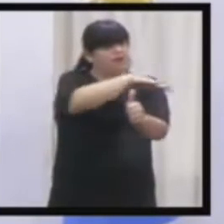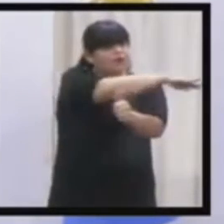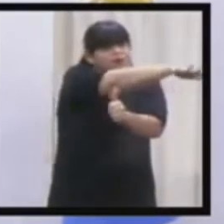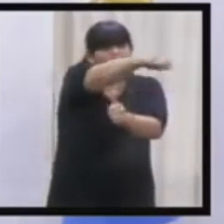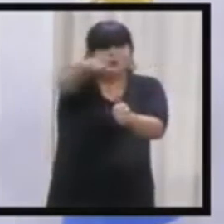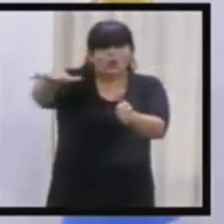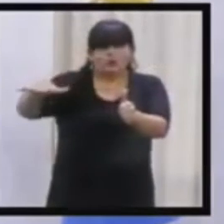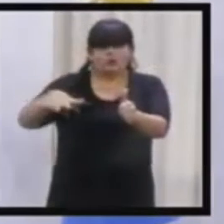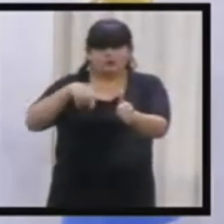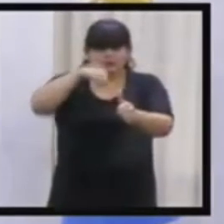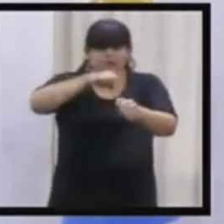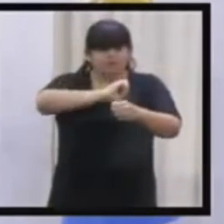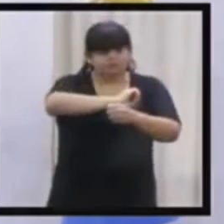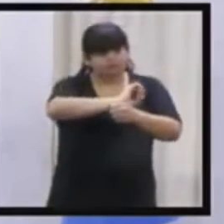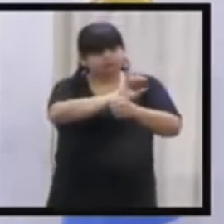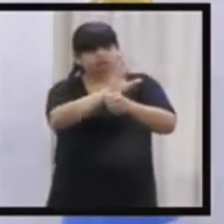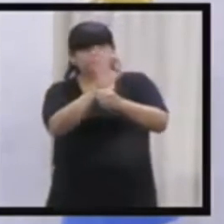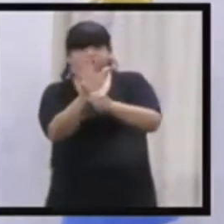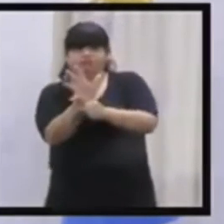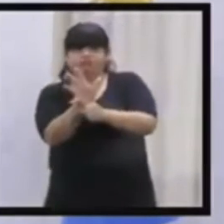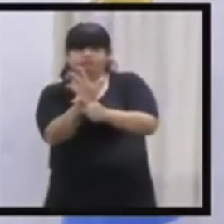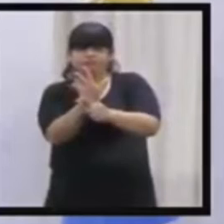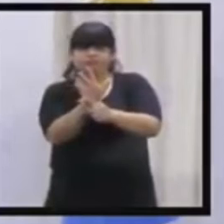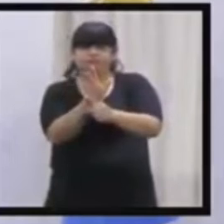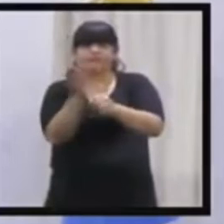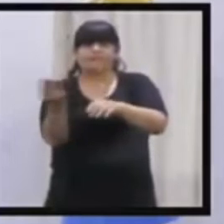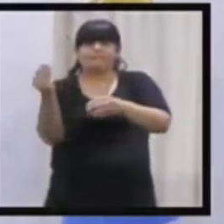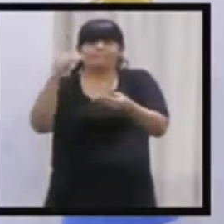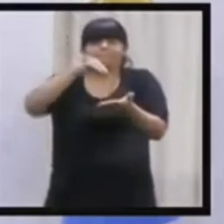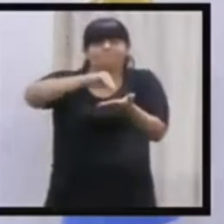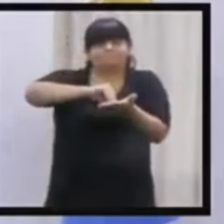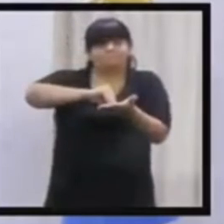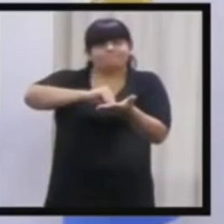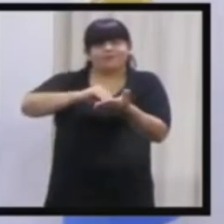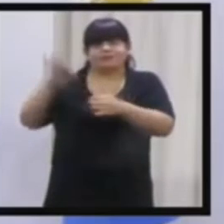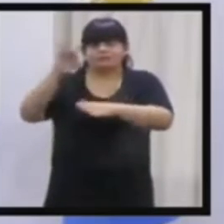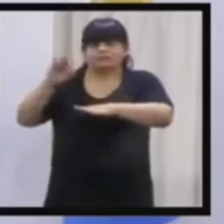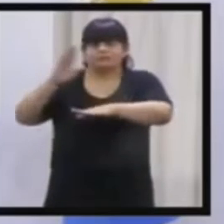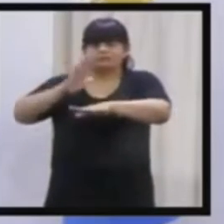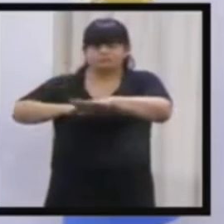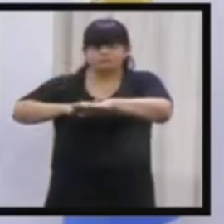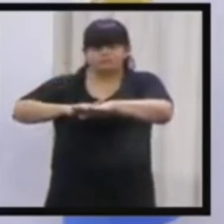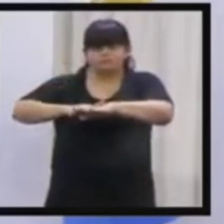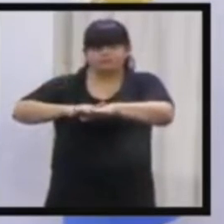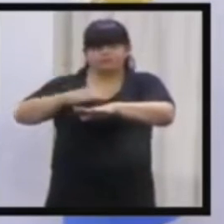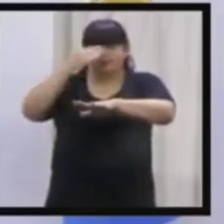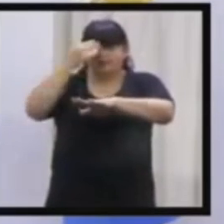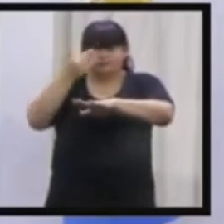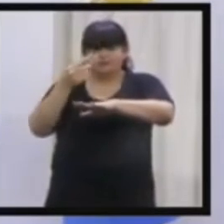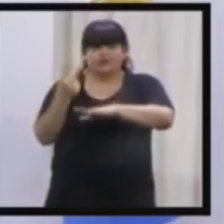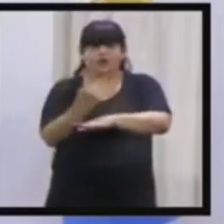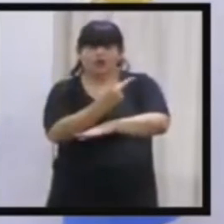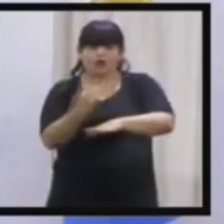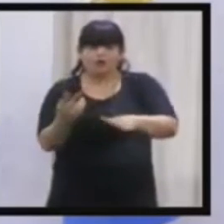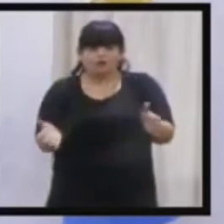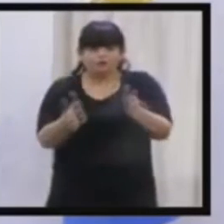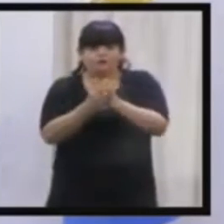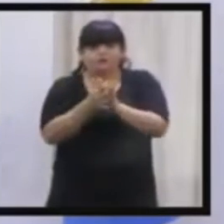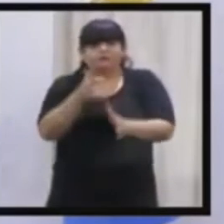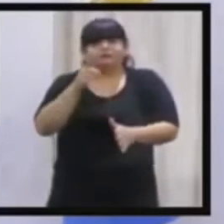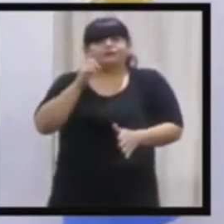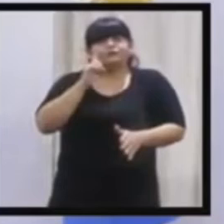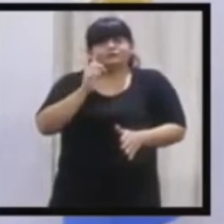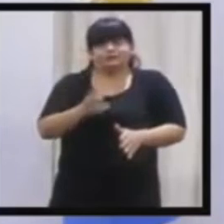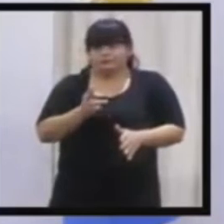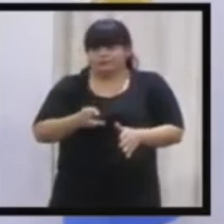pandemia esta estrategia se ha limitado mucho. Se sigue realizando bloqueos focales, fumigaciones. En el